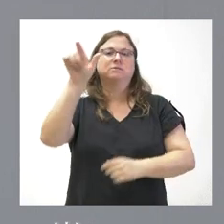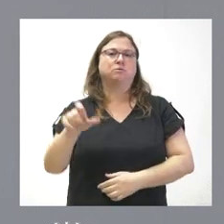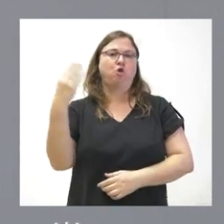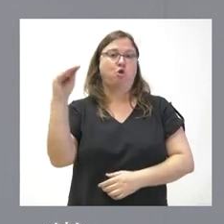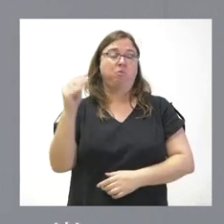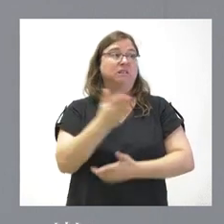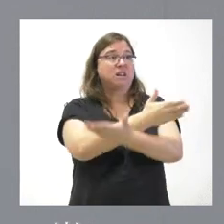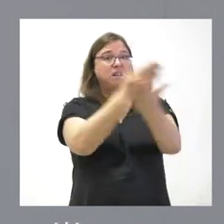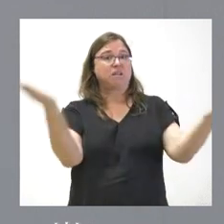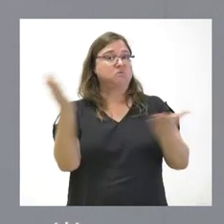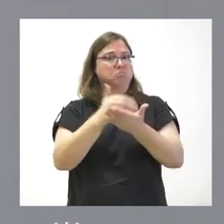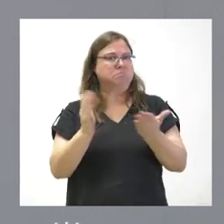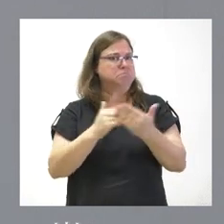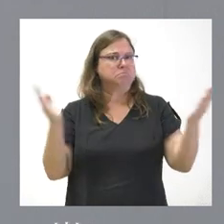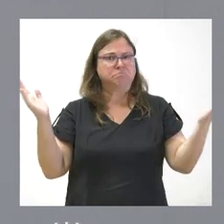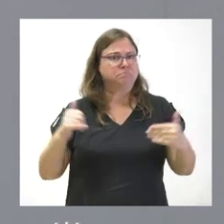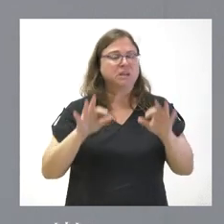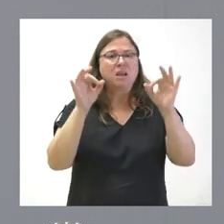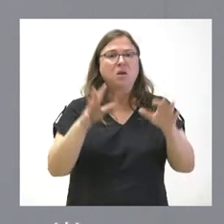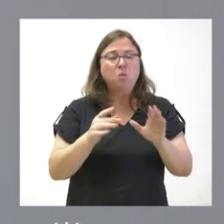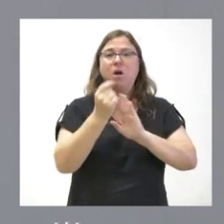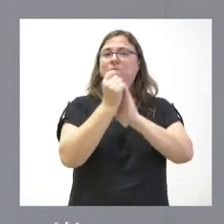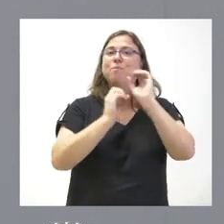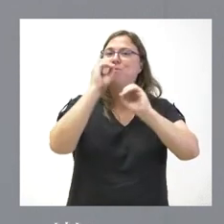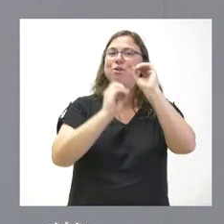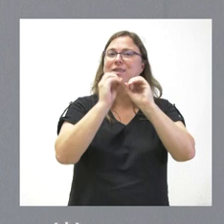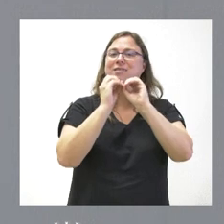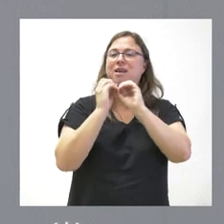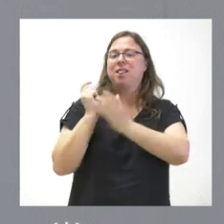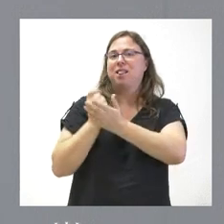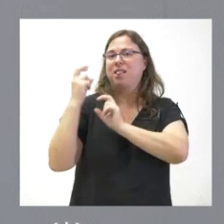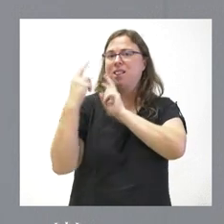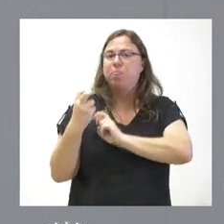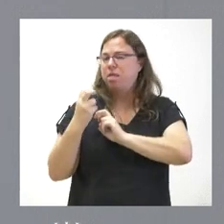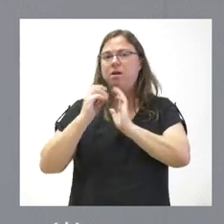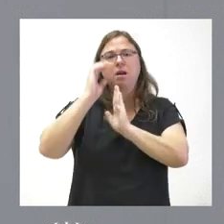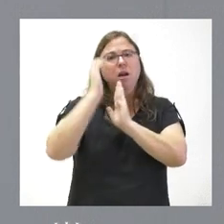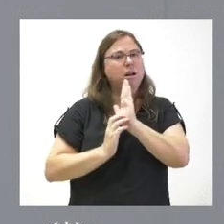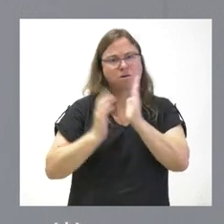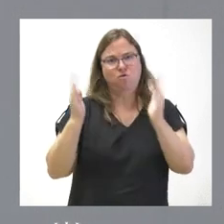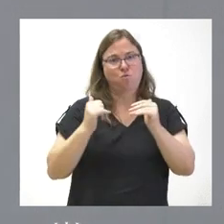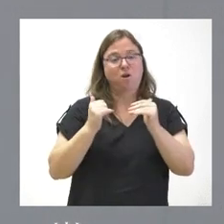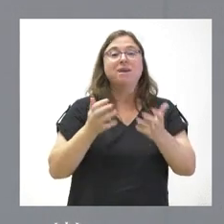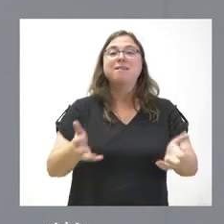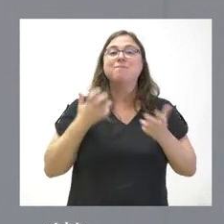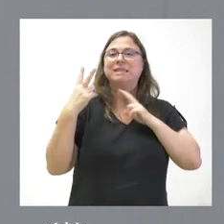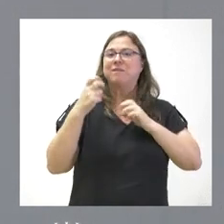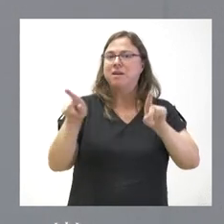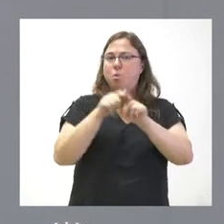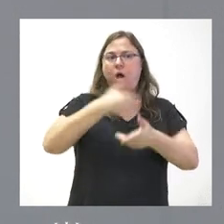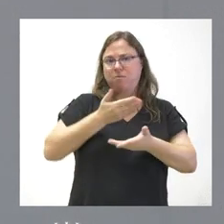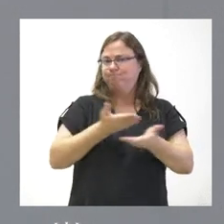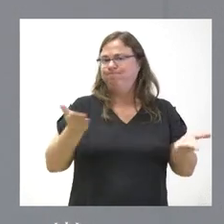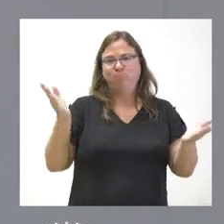comunidad Autónoma de España tiene unos tipos de gravamen tan reducidos y unos beneficios Fiscales tan amplios en la